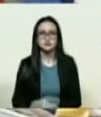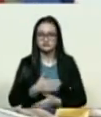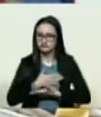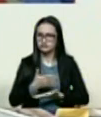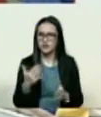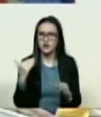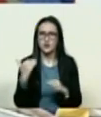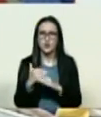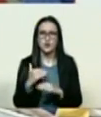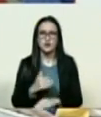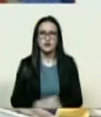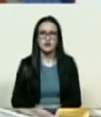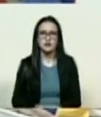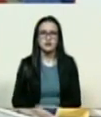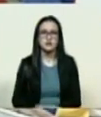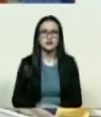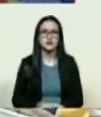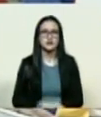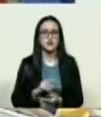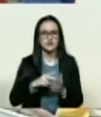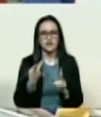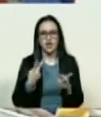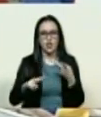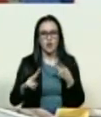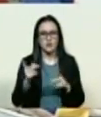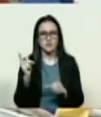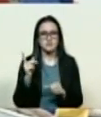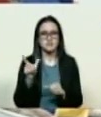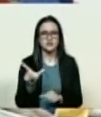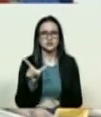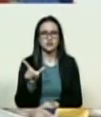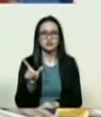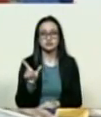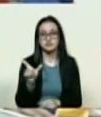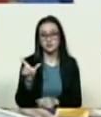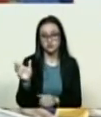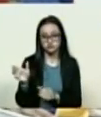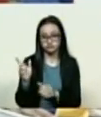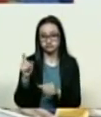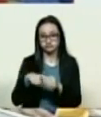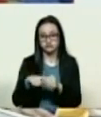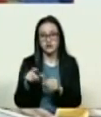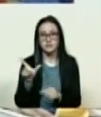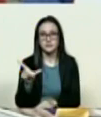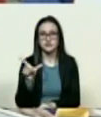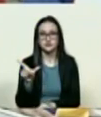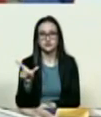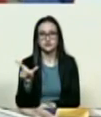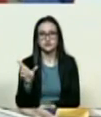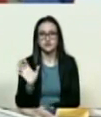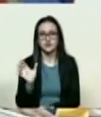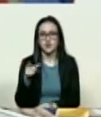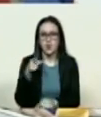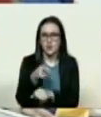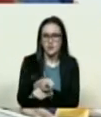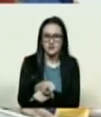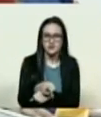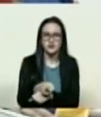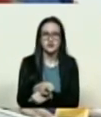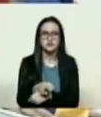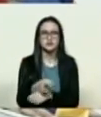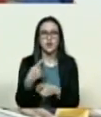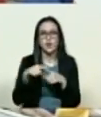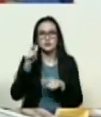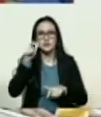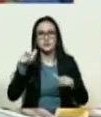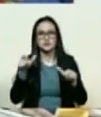igual. Eso no implica para nada doble militancia. El que es del PSUV es del PSUV. Nadie está obligando a nadie, a otra persona,